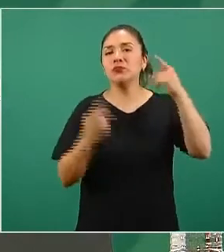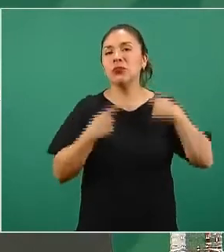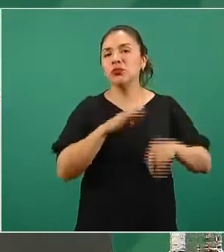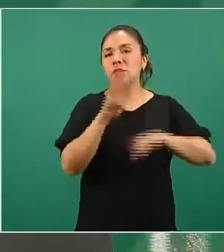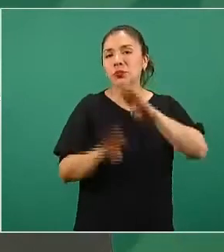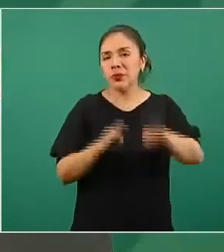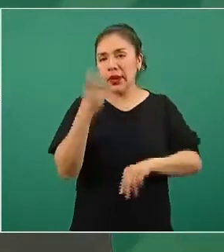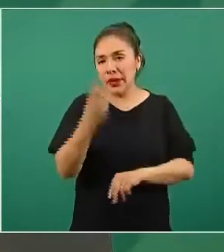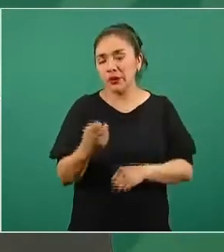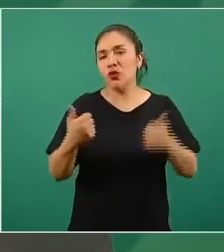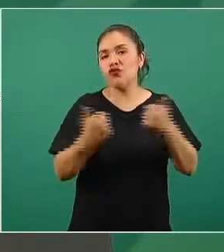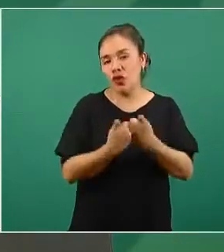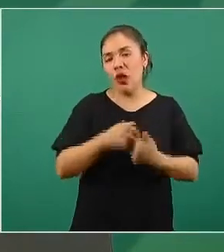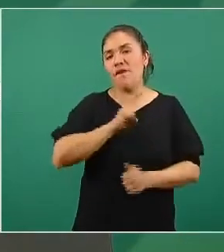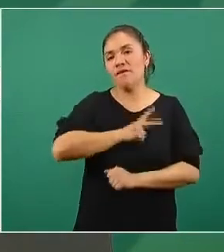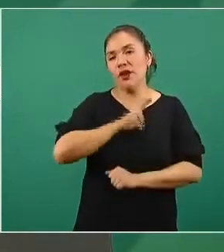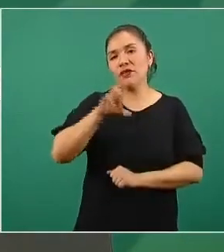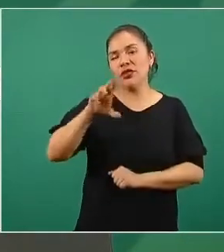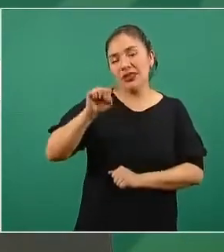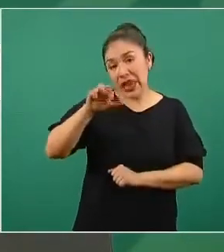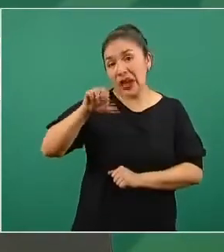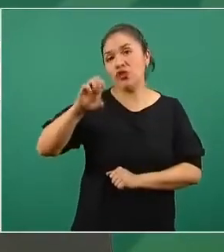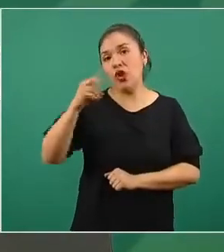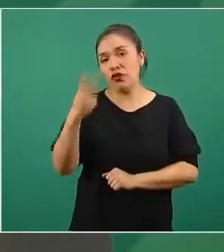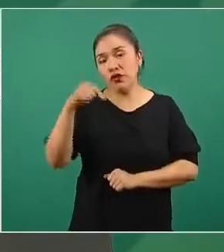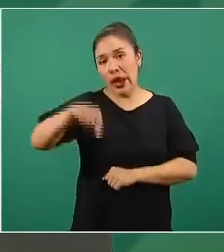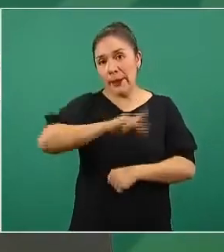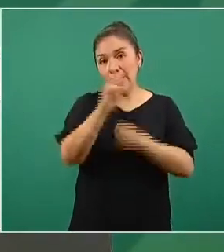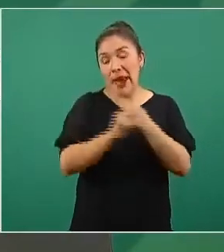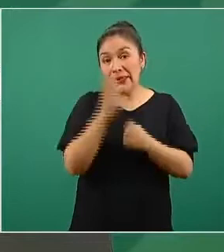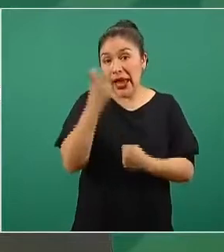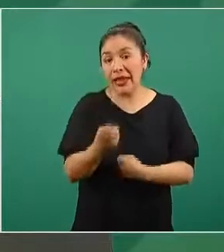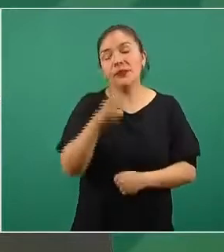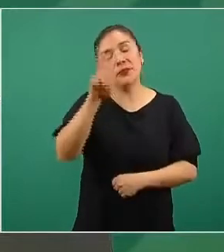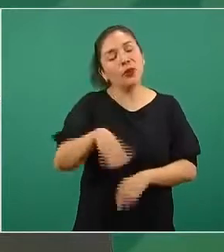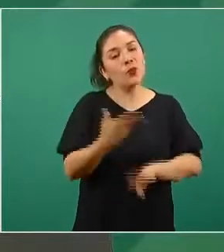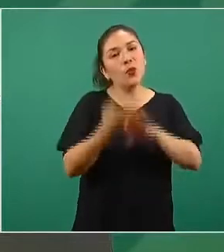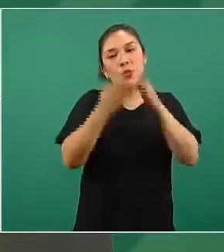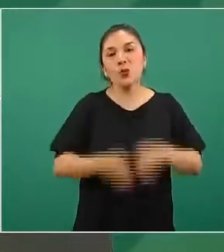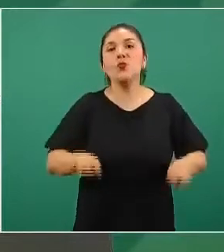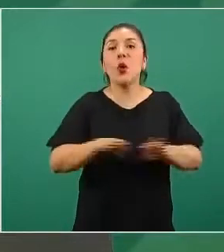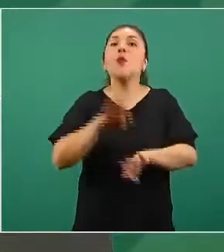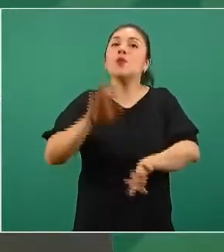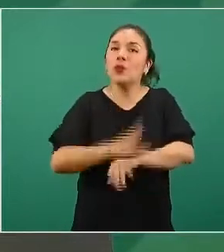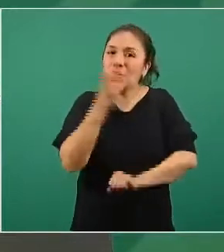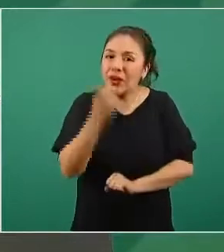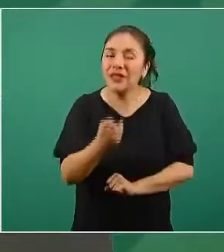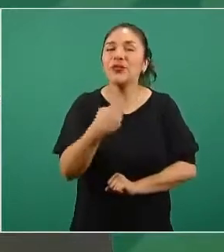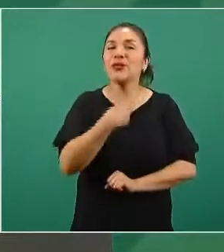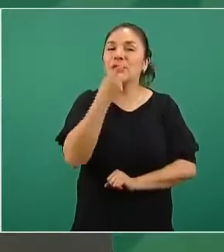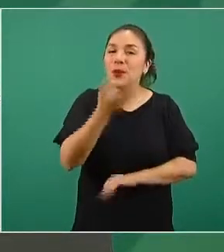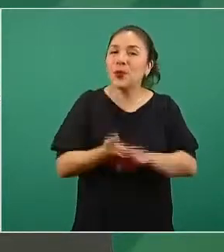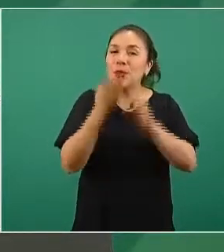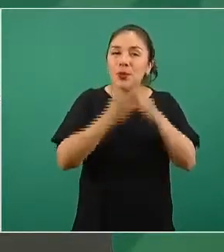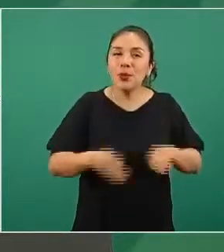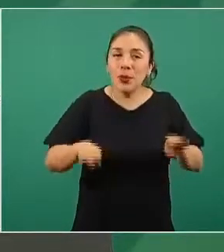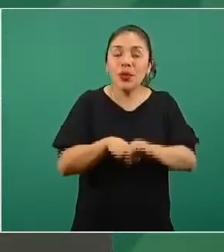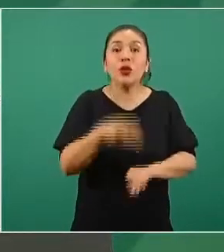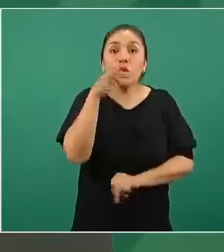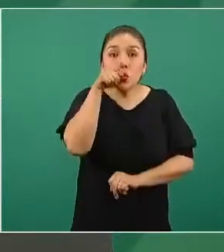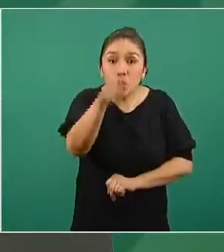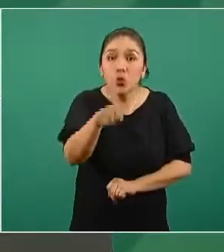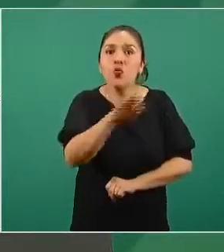del virus SARS-CoV-2 en nuestro país, y eso es muy importante. Por eso es tan importante que usted